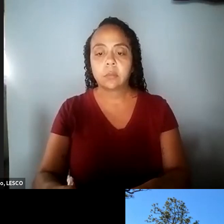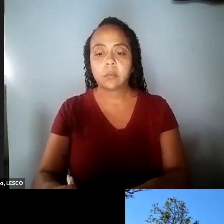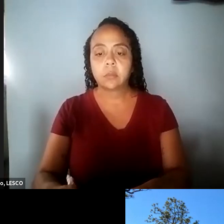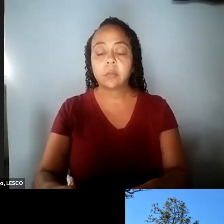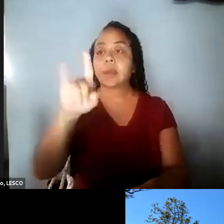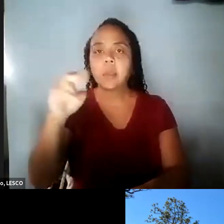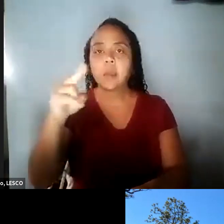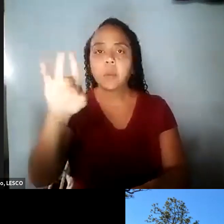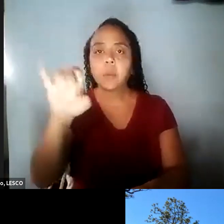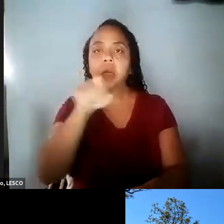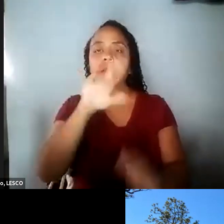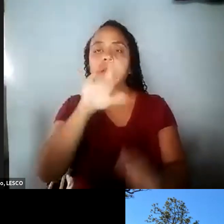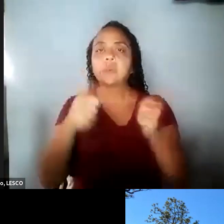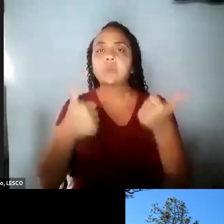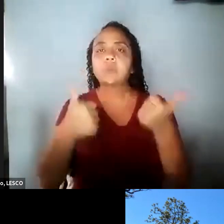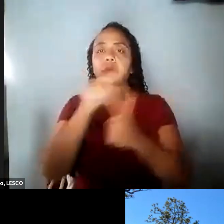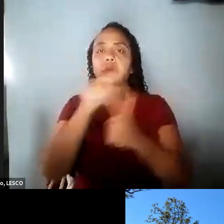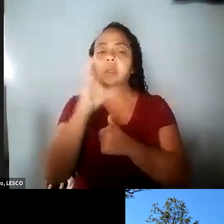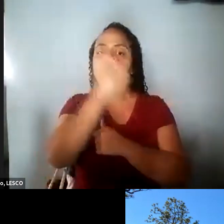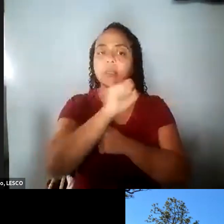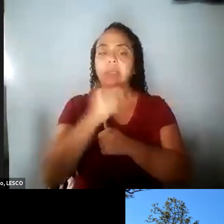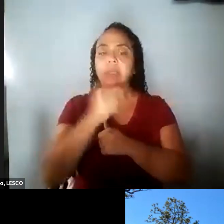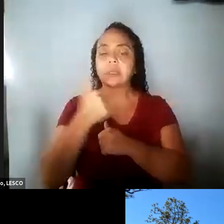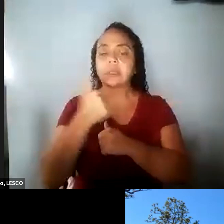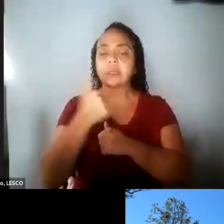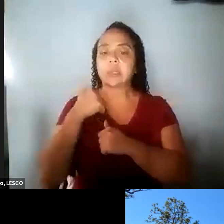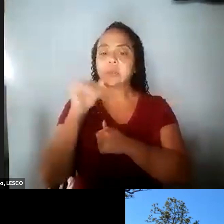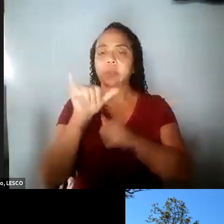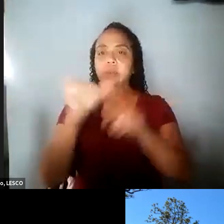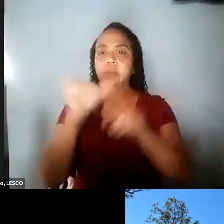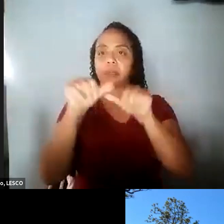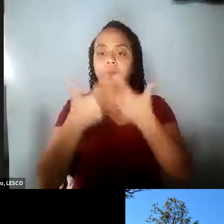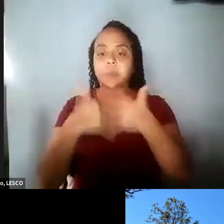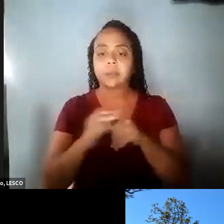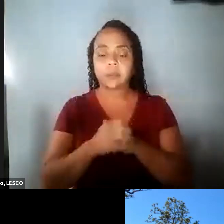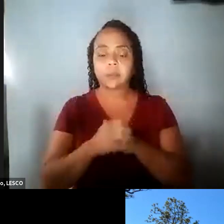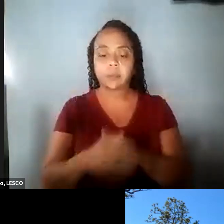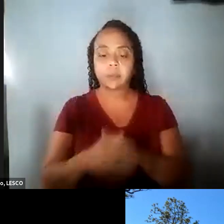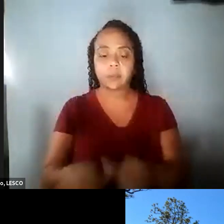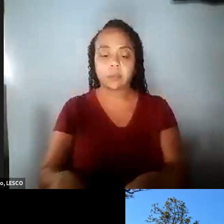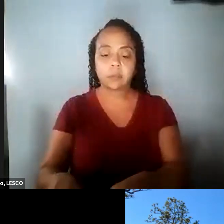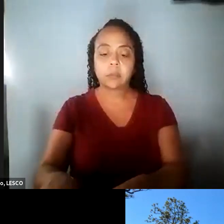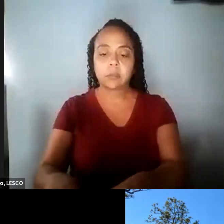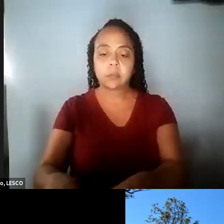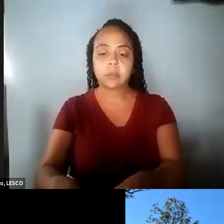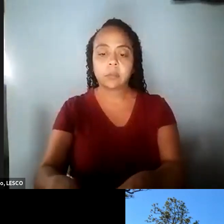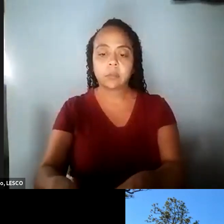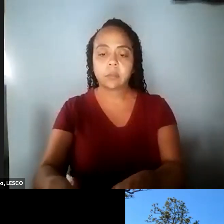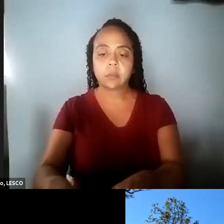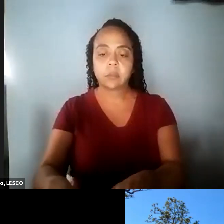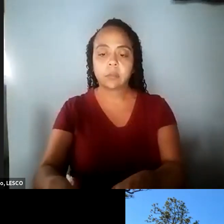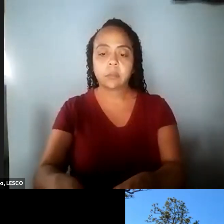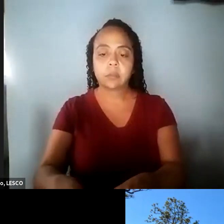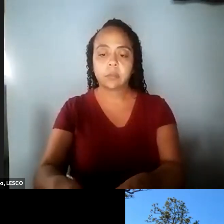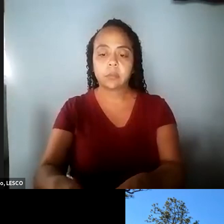que ustedes identifican que tenemos como sector empresarial obviamente dentro de las ópticas que el